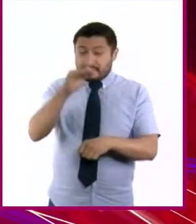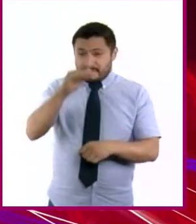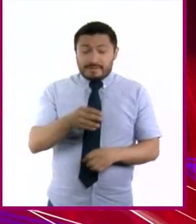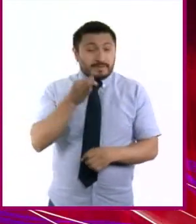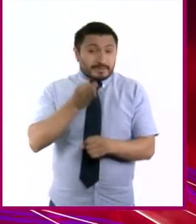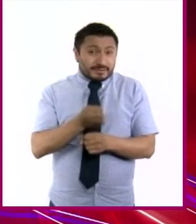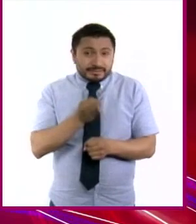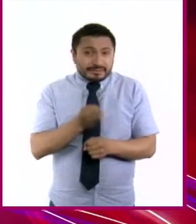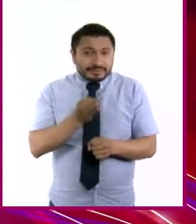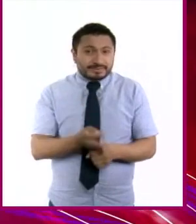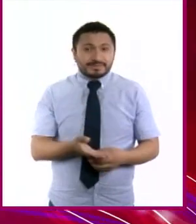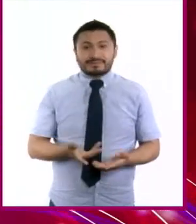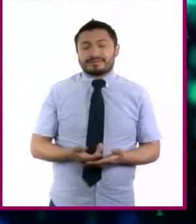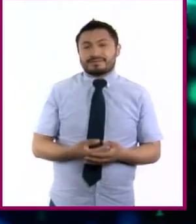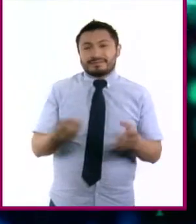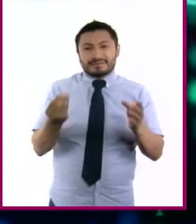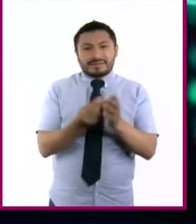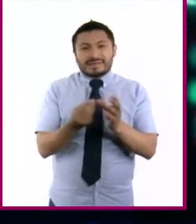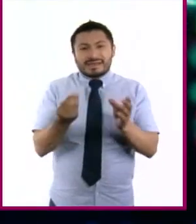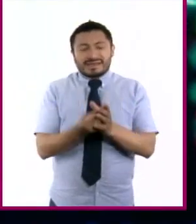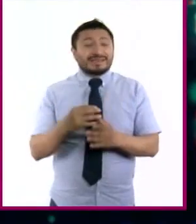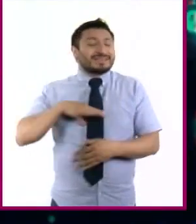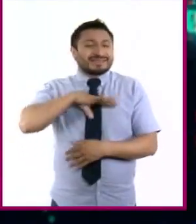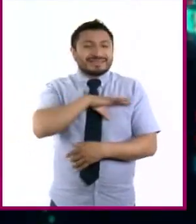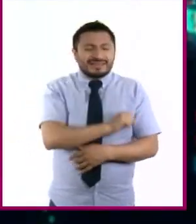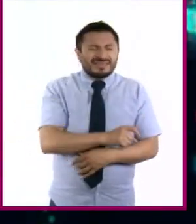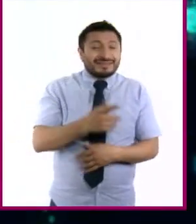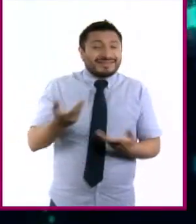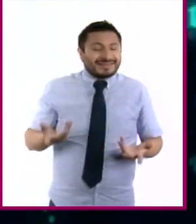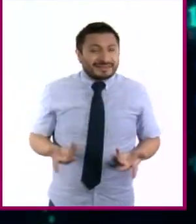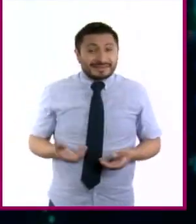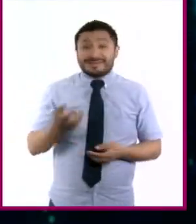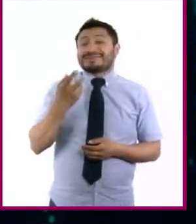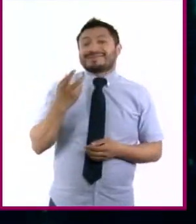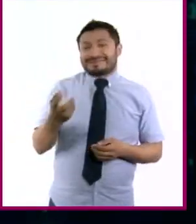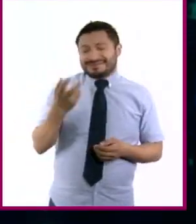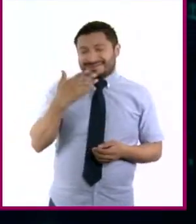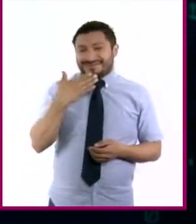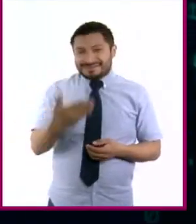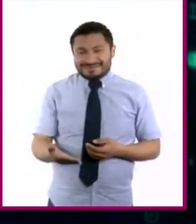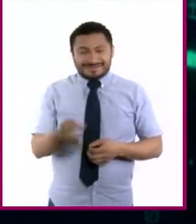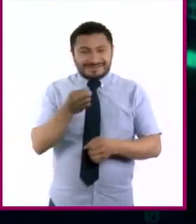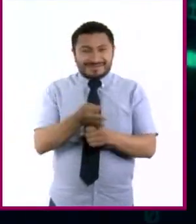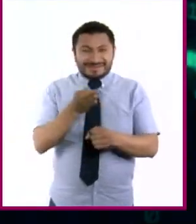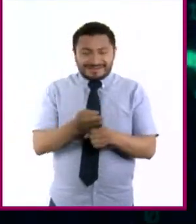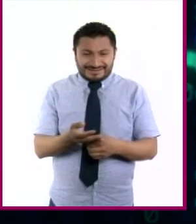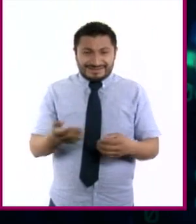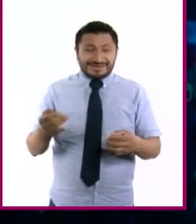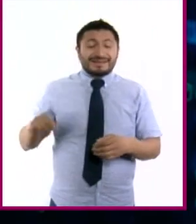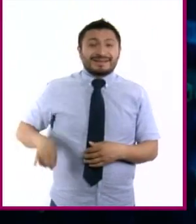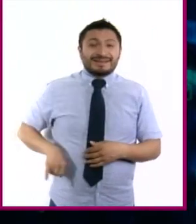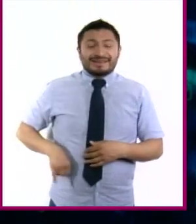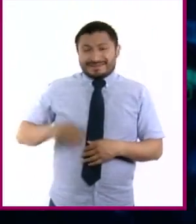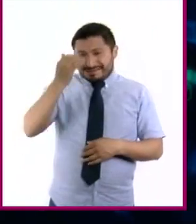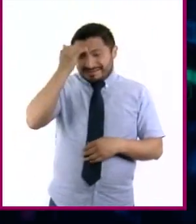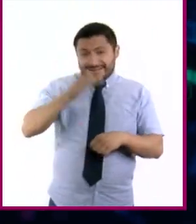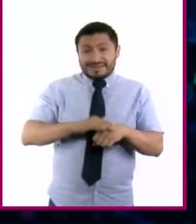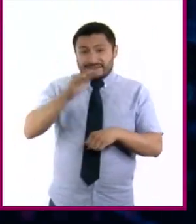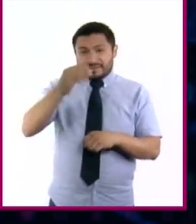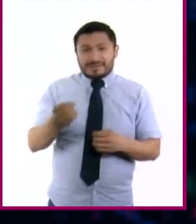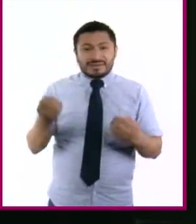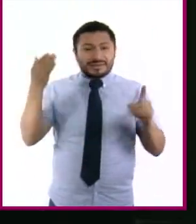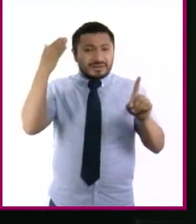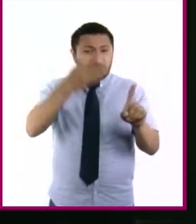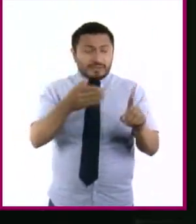llegado el momento de nuestra clase preferida. Eso mismo, Pepe. Vamos a la parte didáctica del programa con la